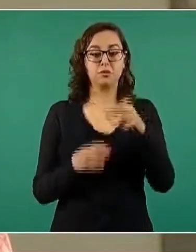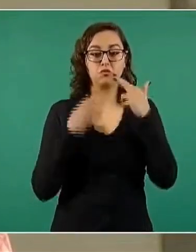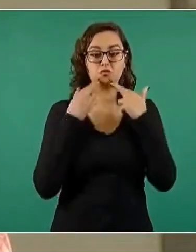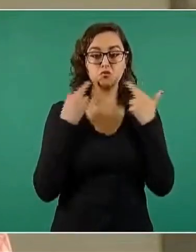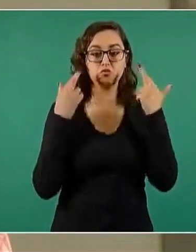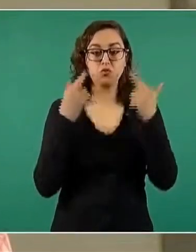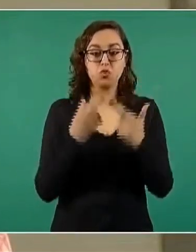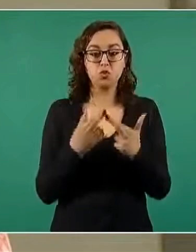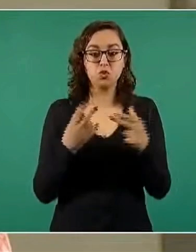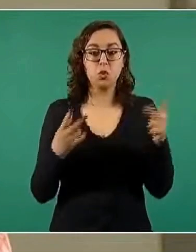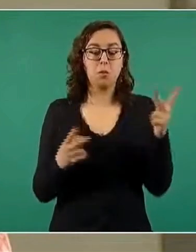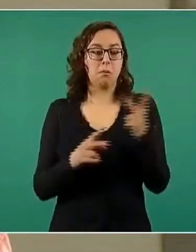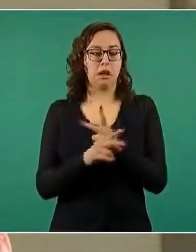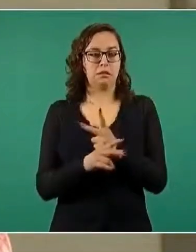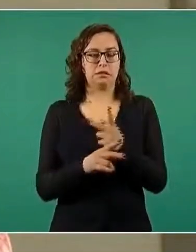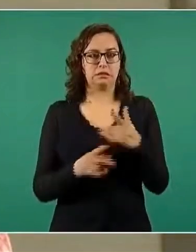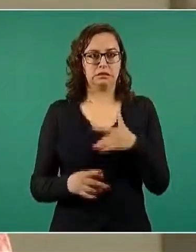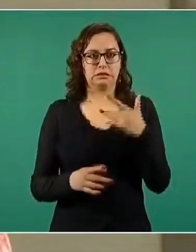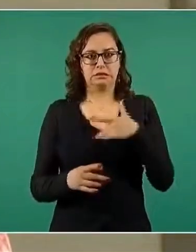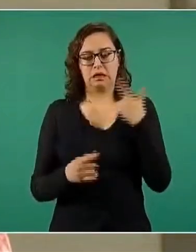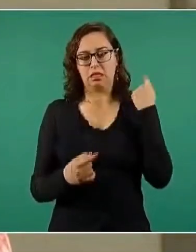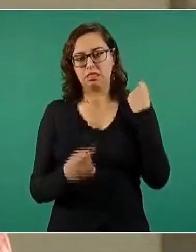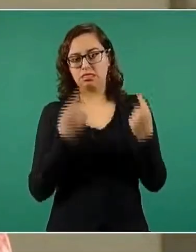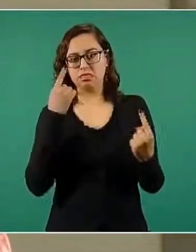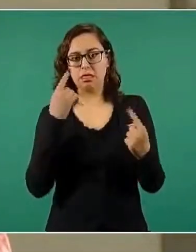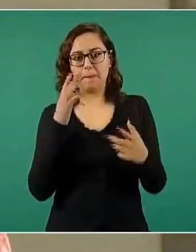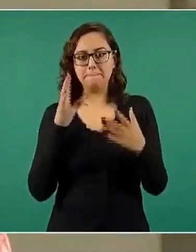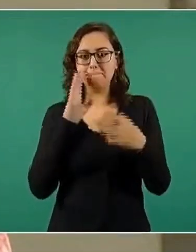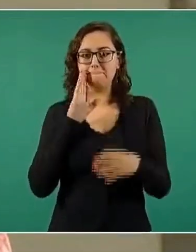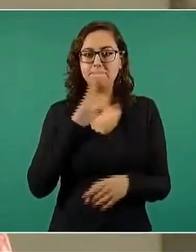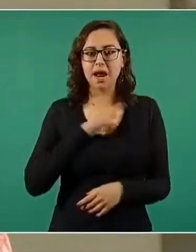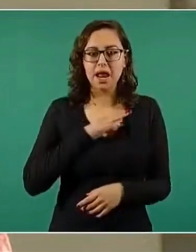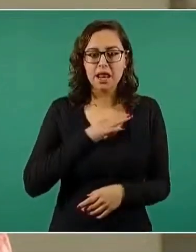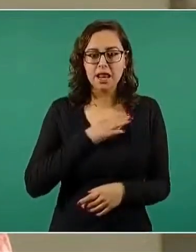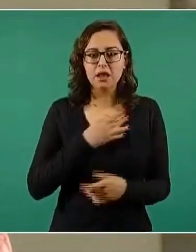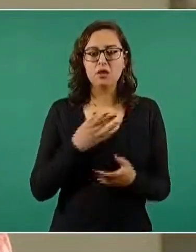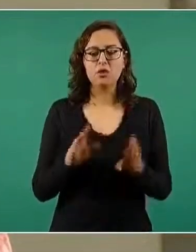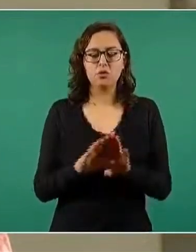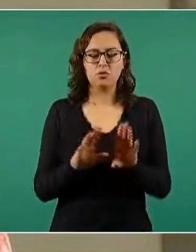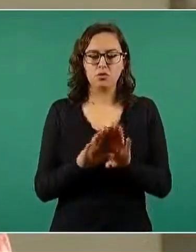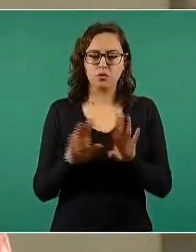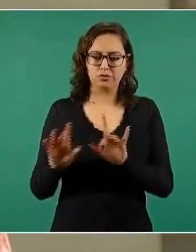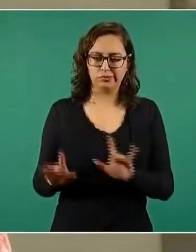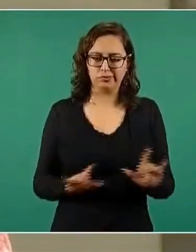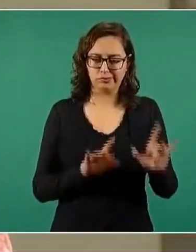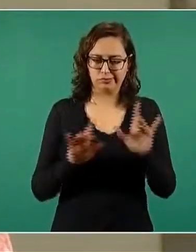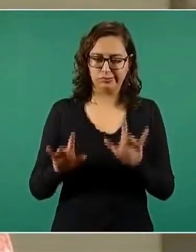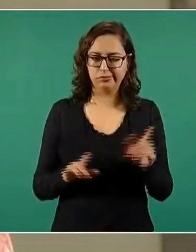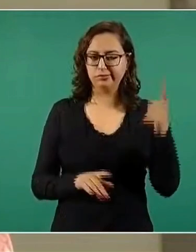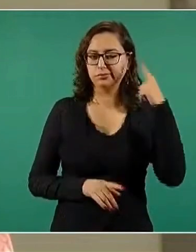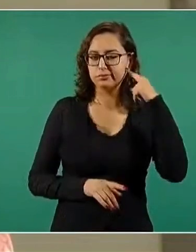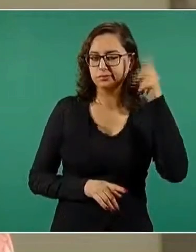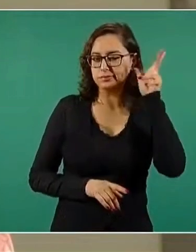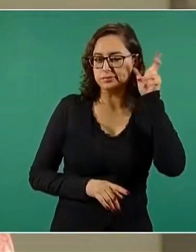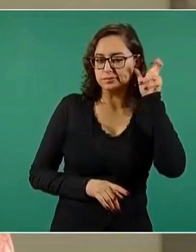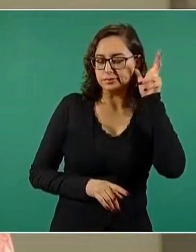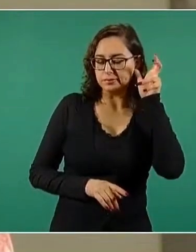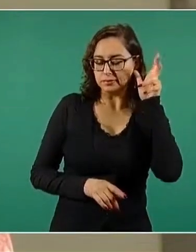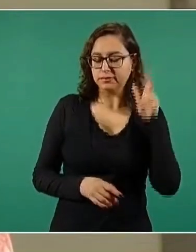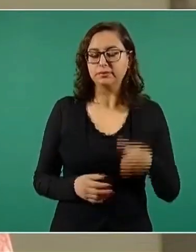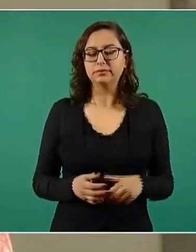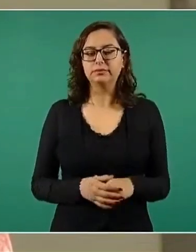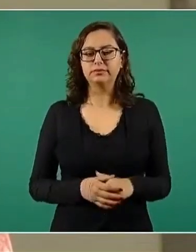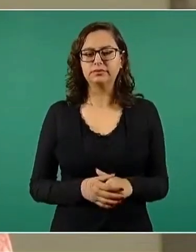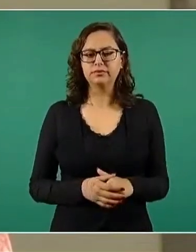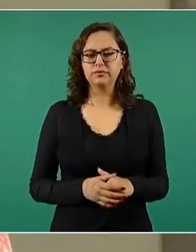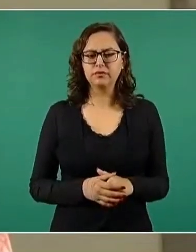y el video que nos hicieron llegar sobre este tema. Y quiero en este momento informarle,